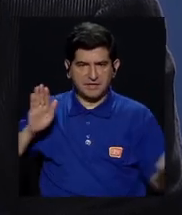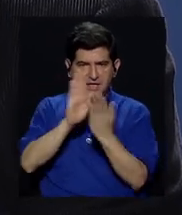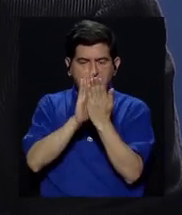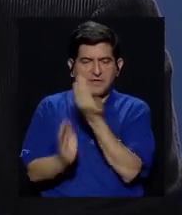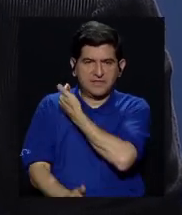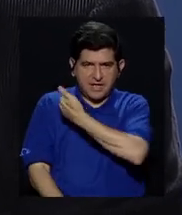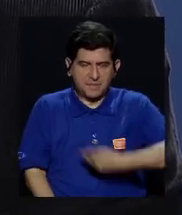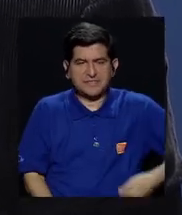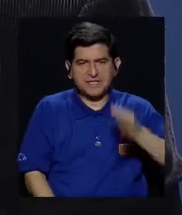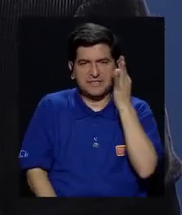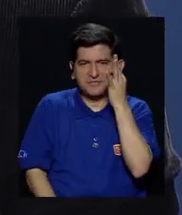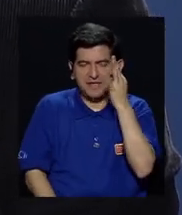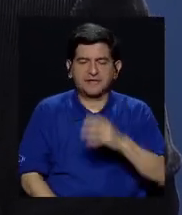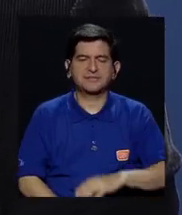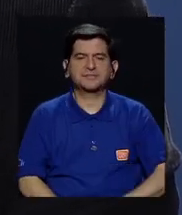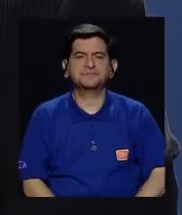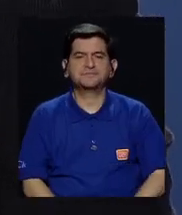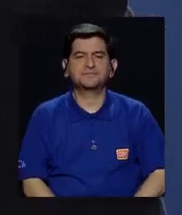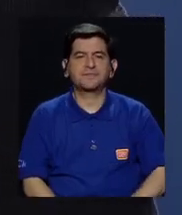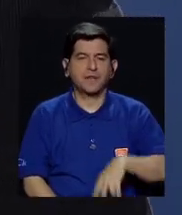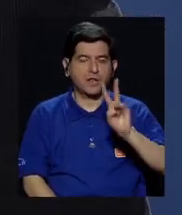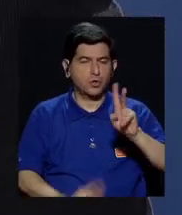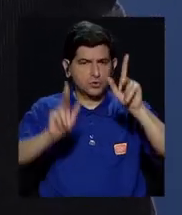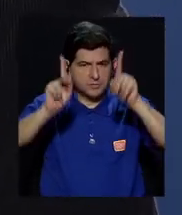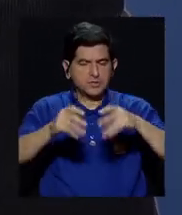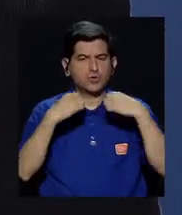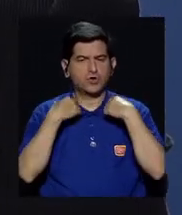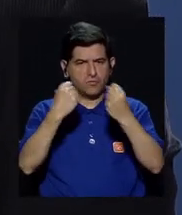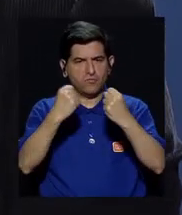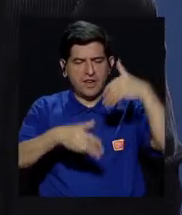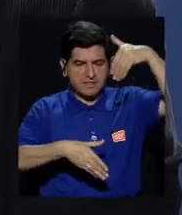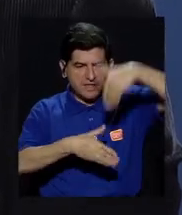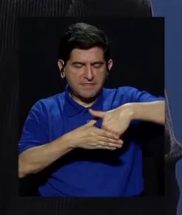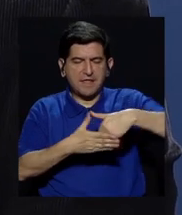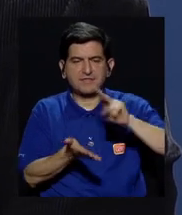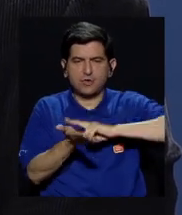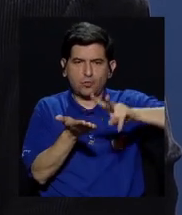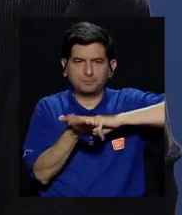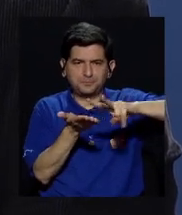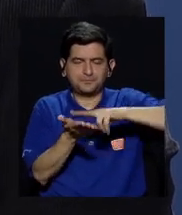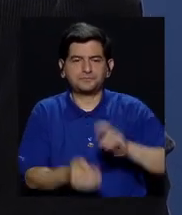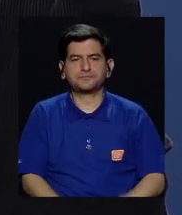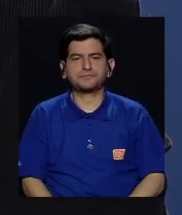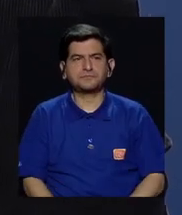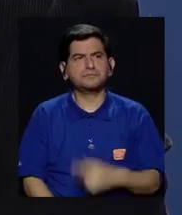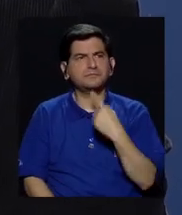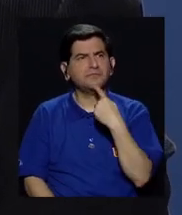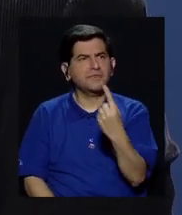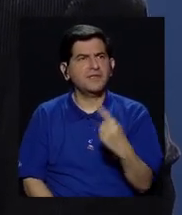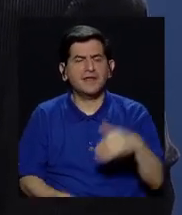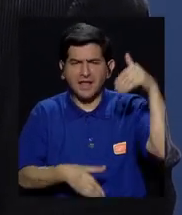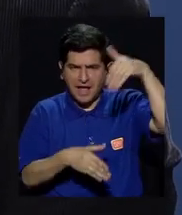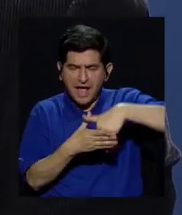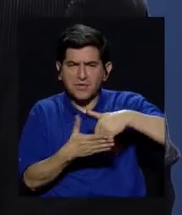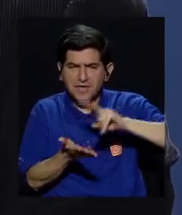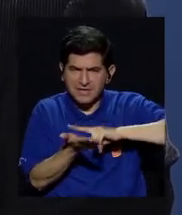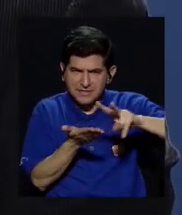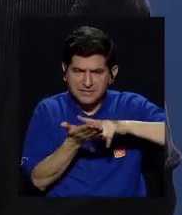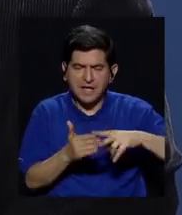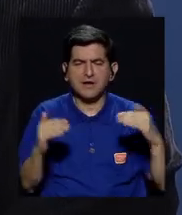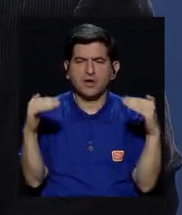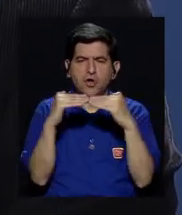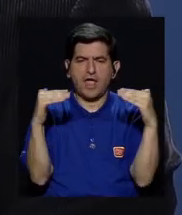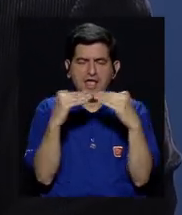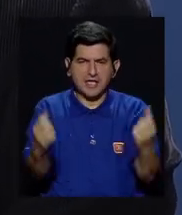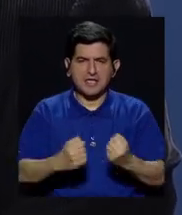presidente figueres esas dos figuras son fuertes al interno de liberación nacional y que inclusive a lo interno de liberación nacional hay